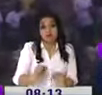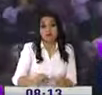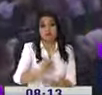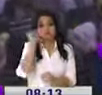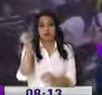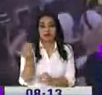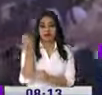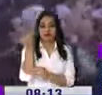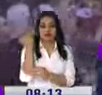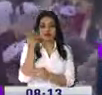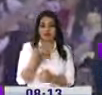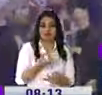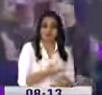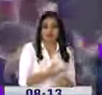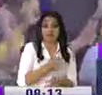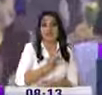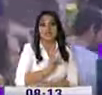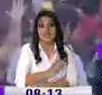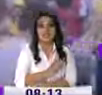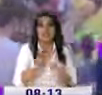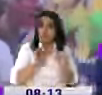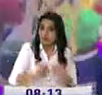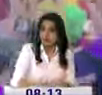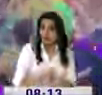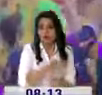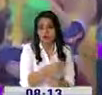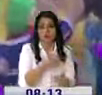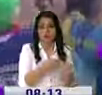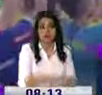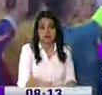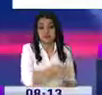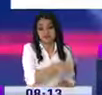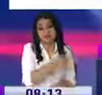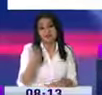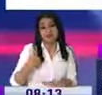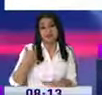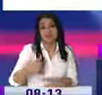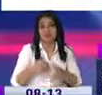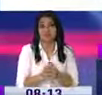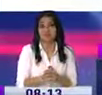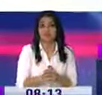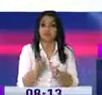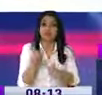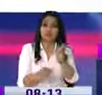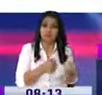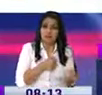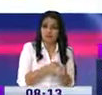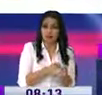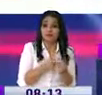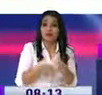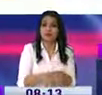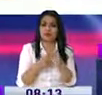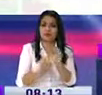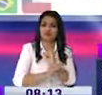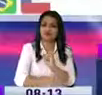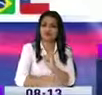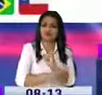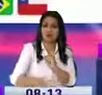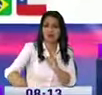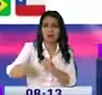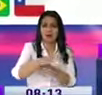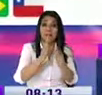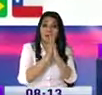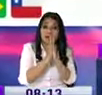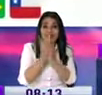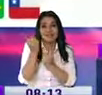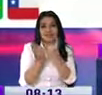amarela sobre Chile podrían ser los limitantes del anhelado cupo. Hinchas de La Roja emprendieron una campaña en redes sociales que pedía a la selección